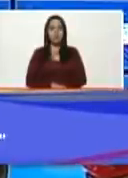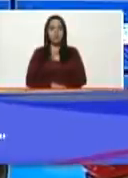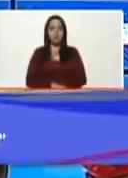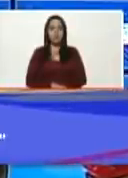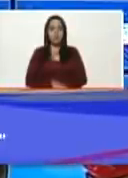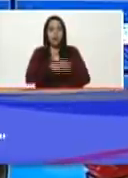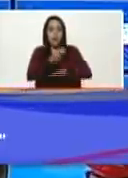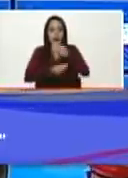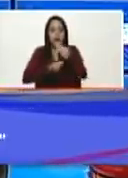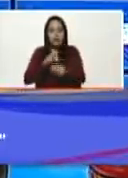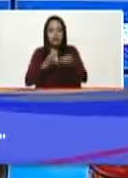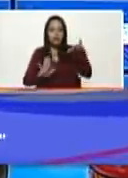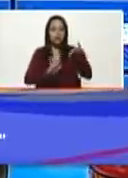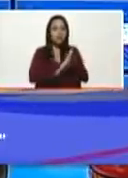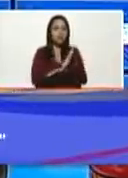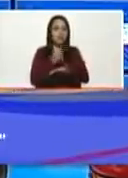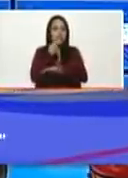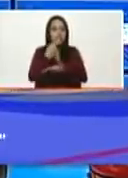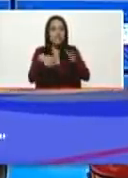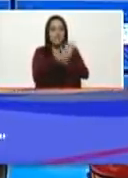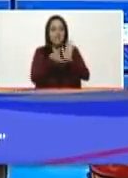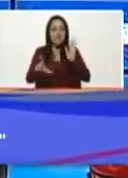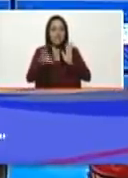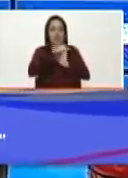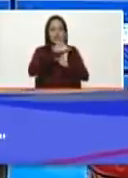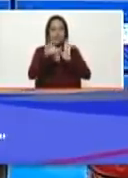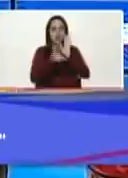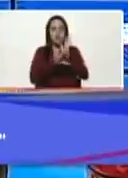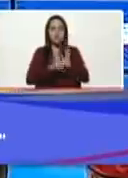en los poderes legales y constitucionales